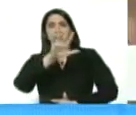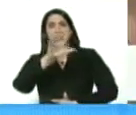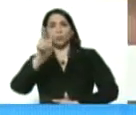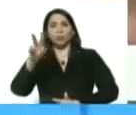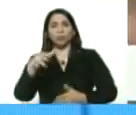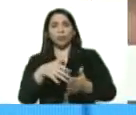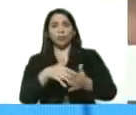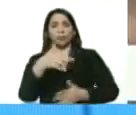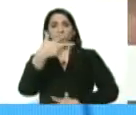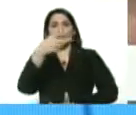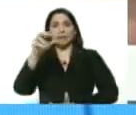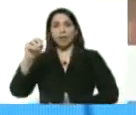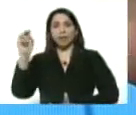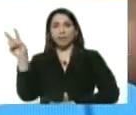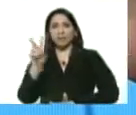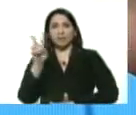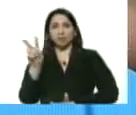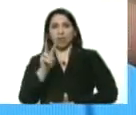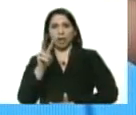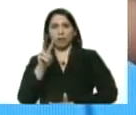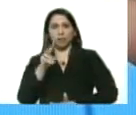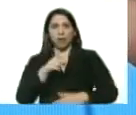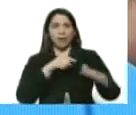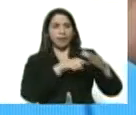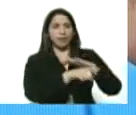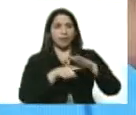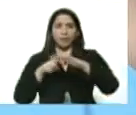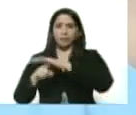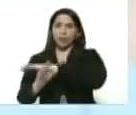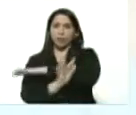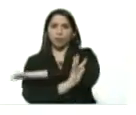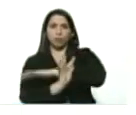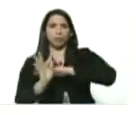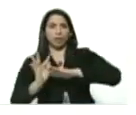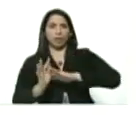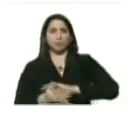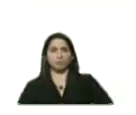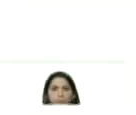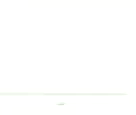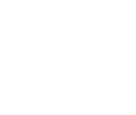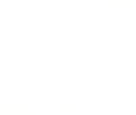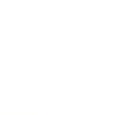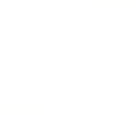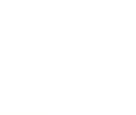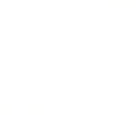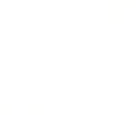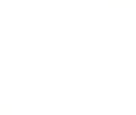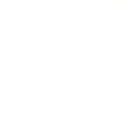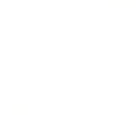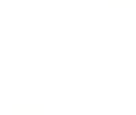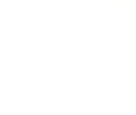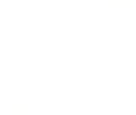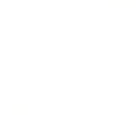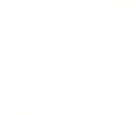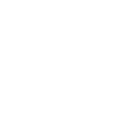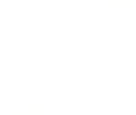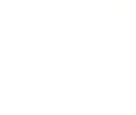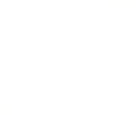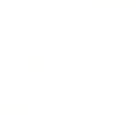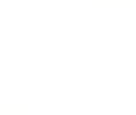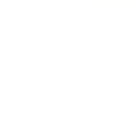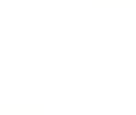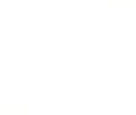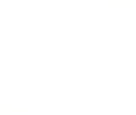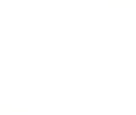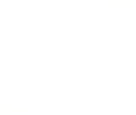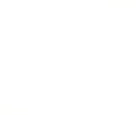mil 30 venezolanos que han ingresado por la frontera en el estado zulia táchira apure amazonas bolívar